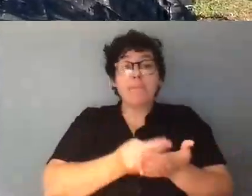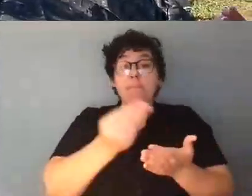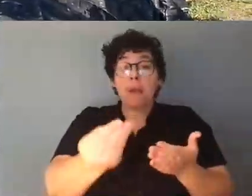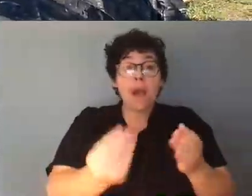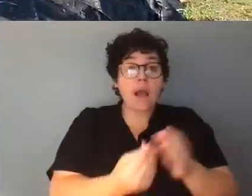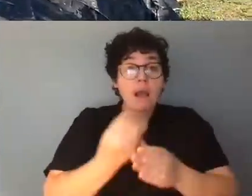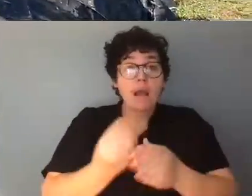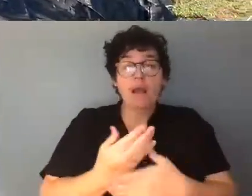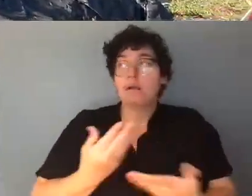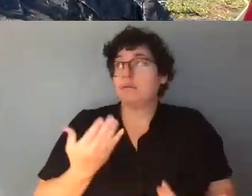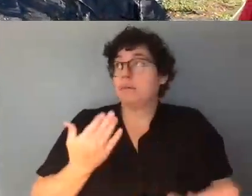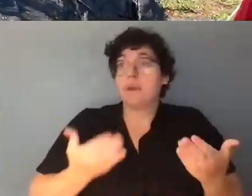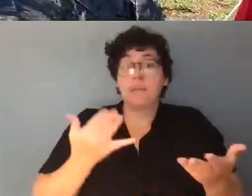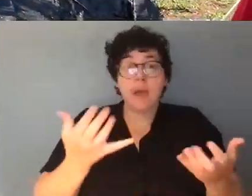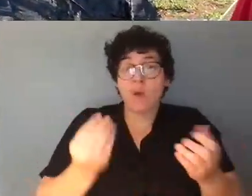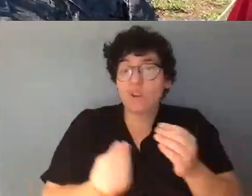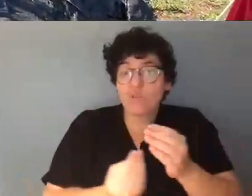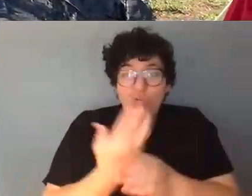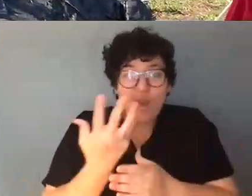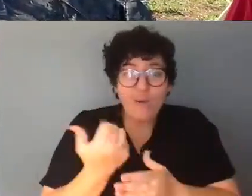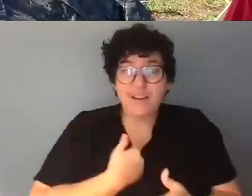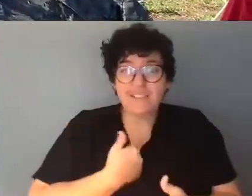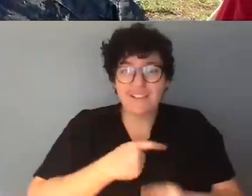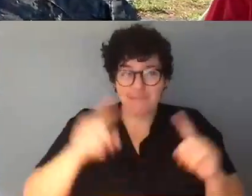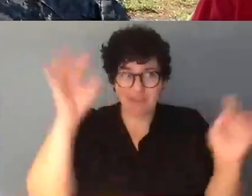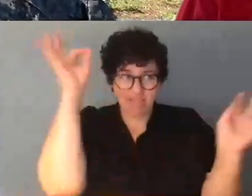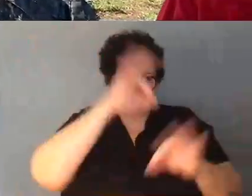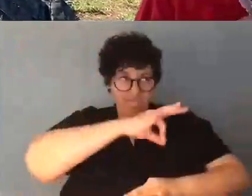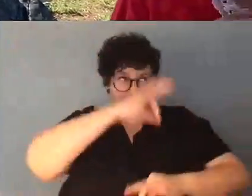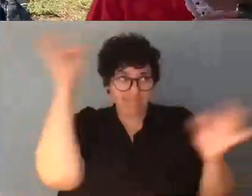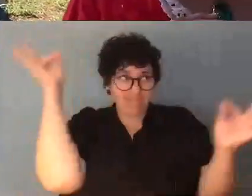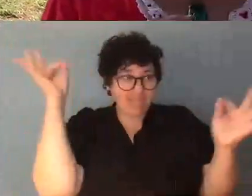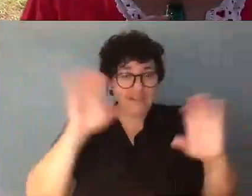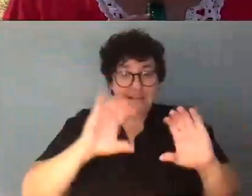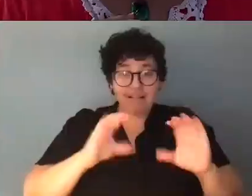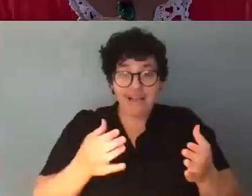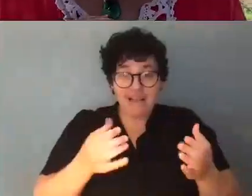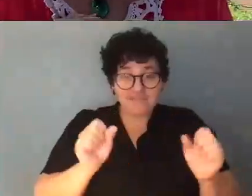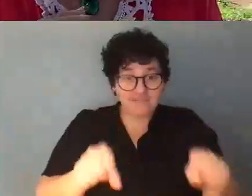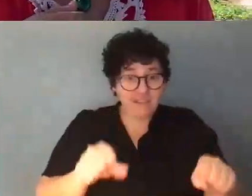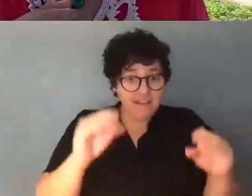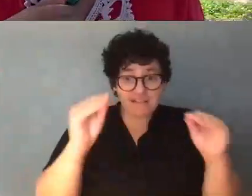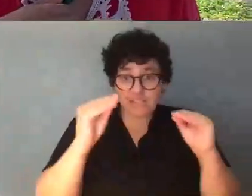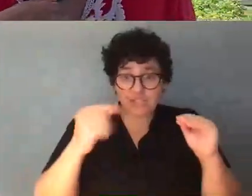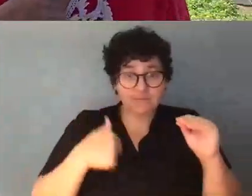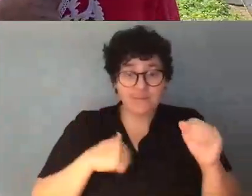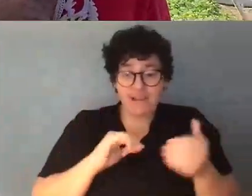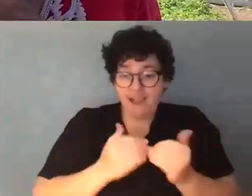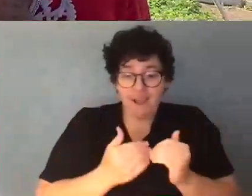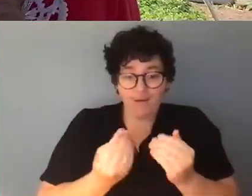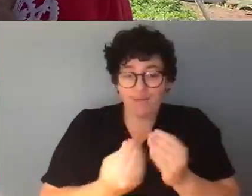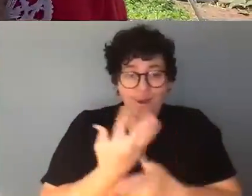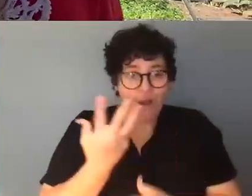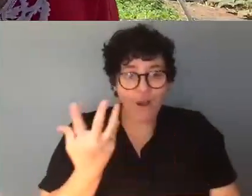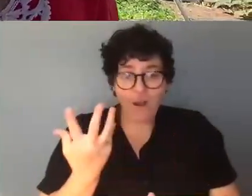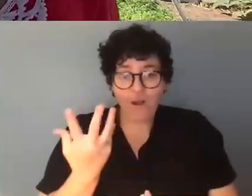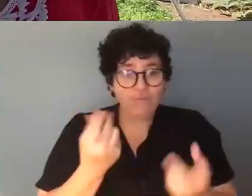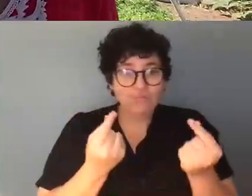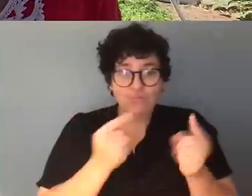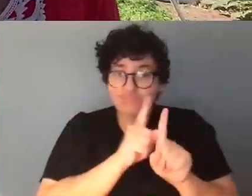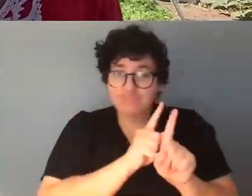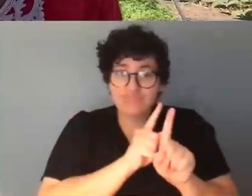Bank, a empezar a sembrar, pero yo no sé nada. ¿Hay algún tipo de educación o vengo